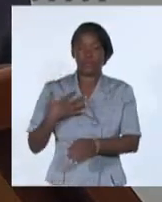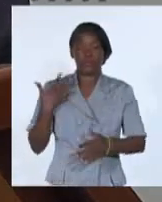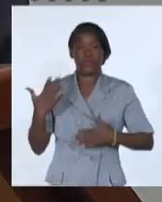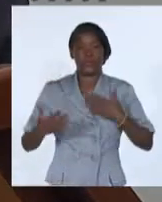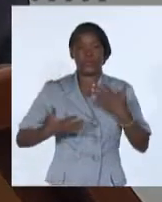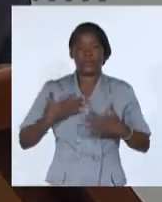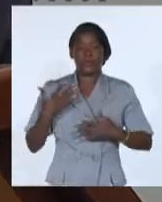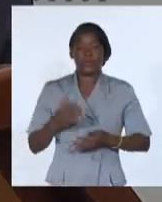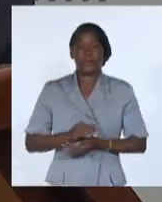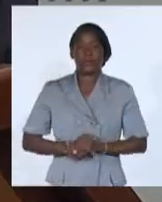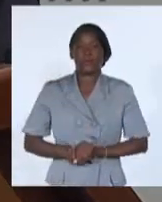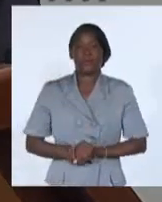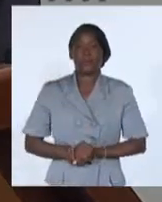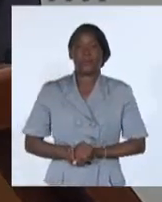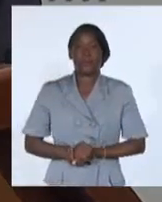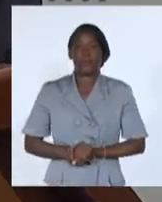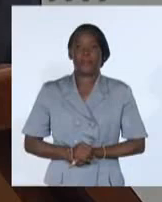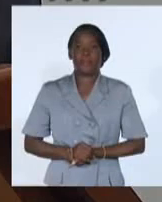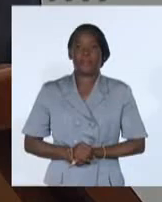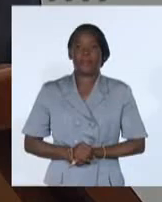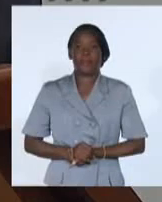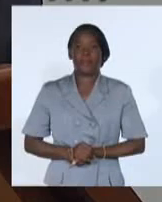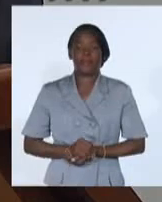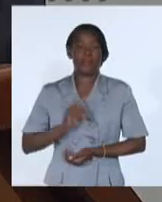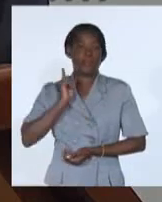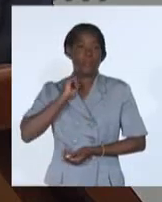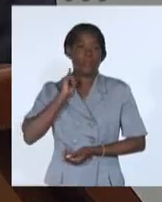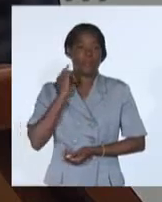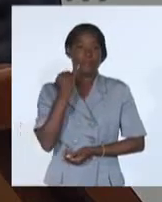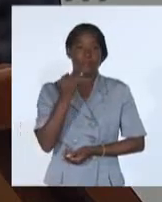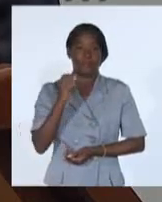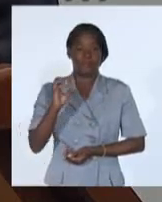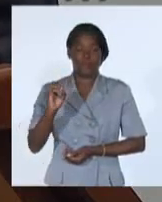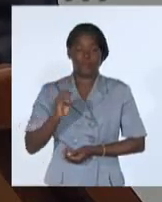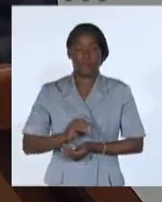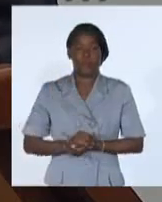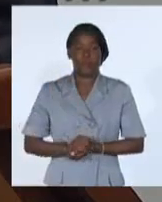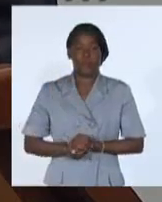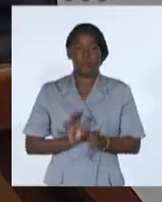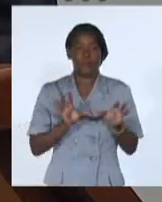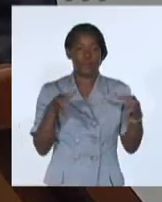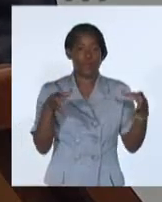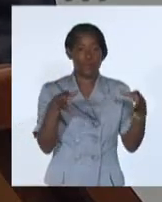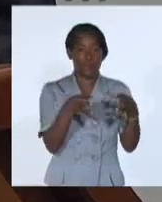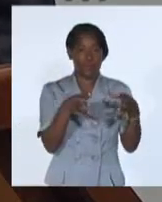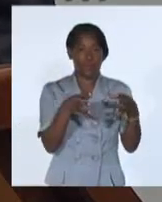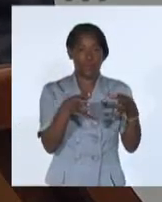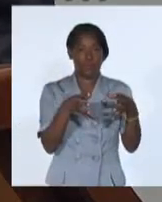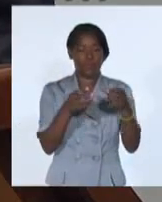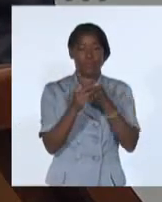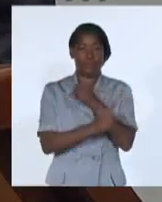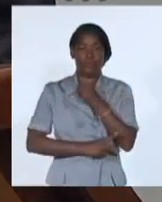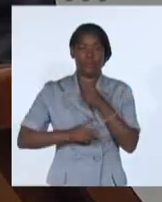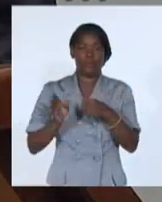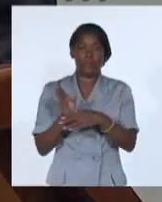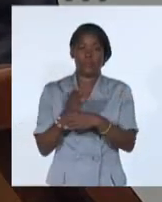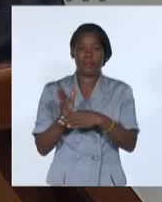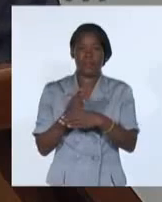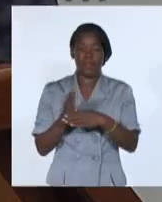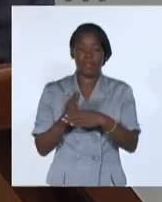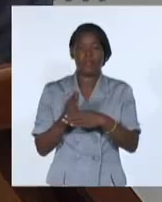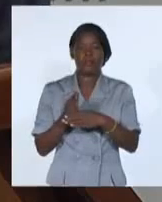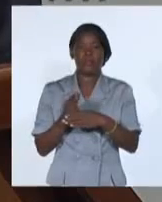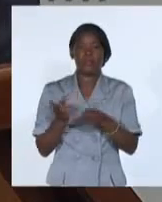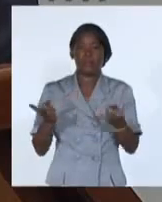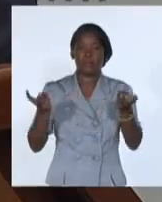Excelencias, hace casi 60 años, un grupo de naciones se reunieron para firmar el